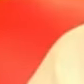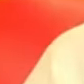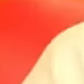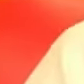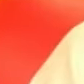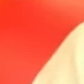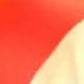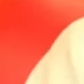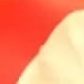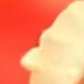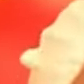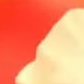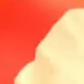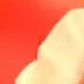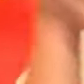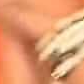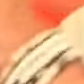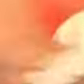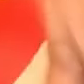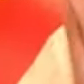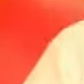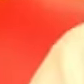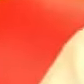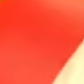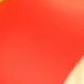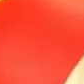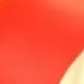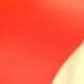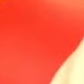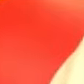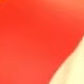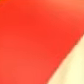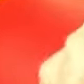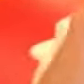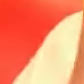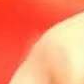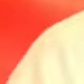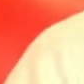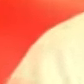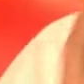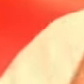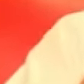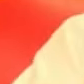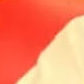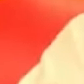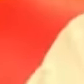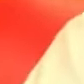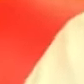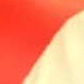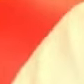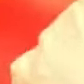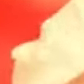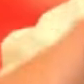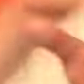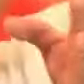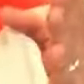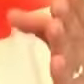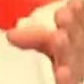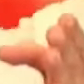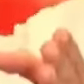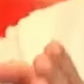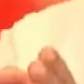65 años después de que usted está en manos de la dictadura cubana hágase la pregunta no